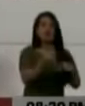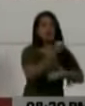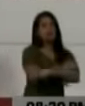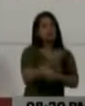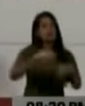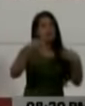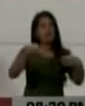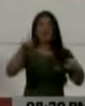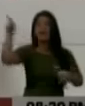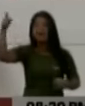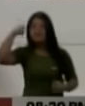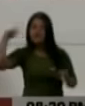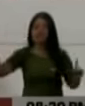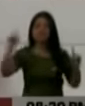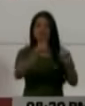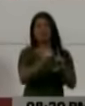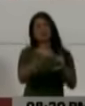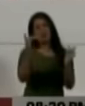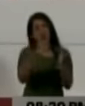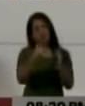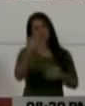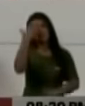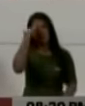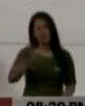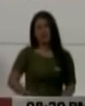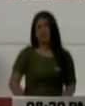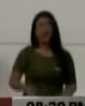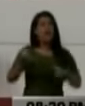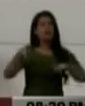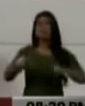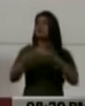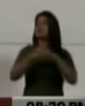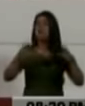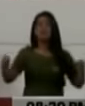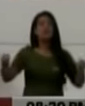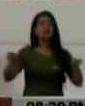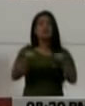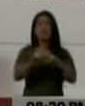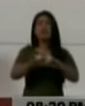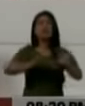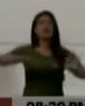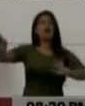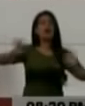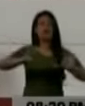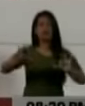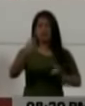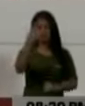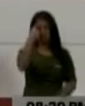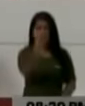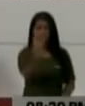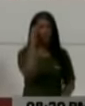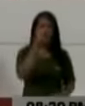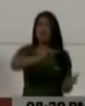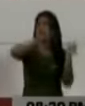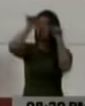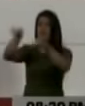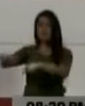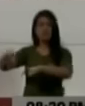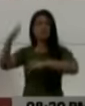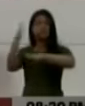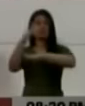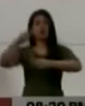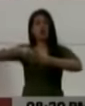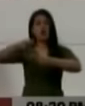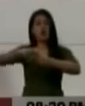es parte de un show. Todo es parte de un show, desde aquellas encadenadas allá en el, ¿cómo se llama? En el, en el Vaticano que